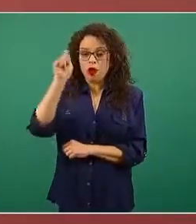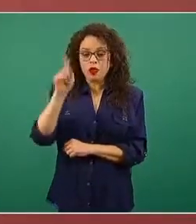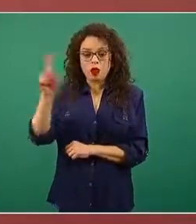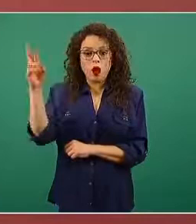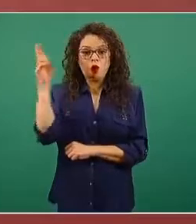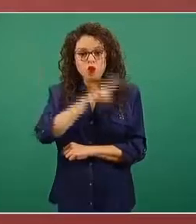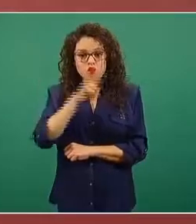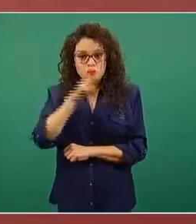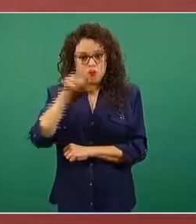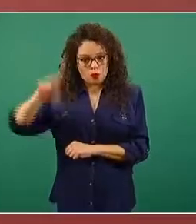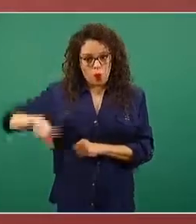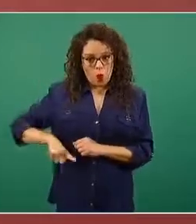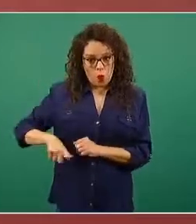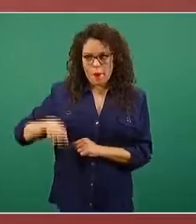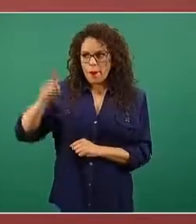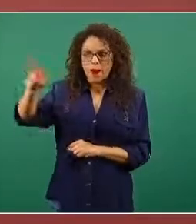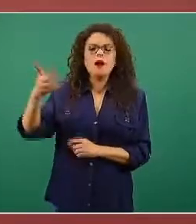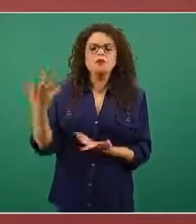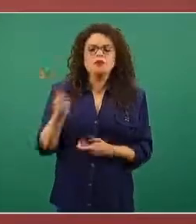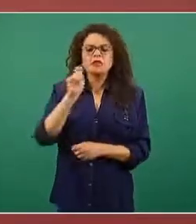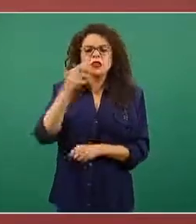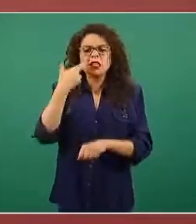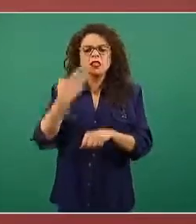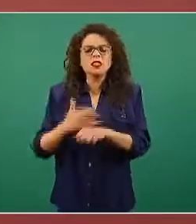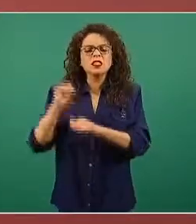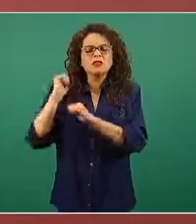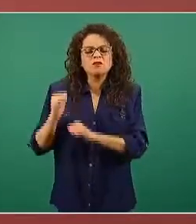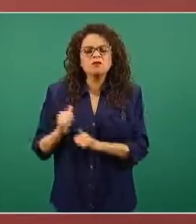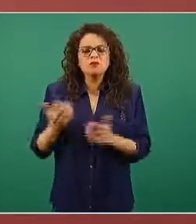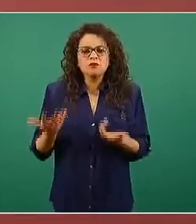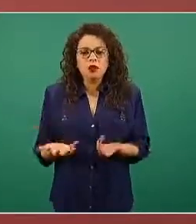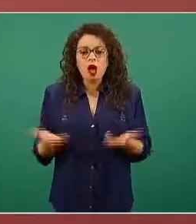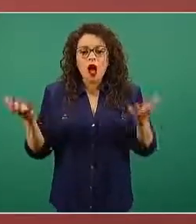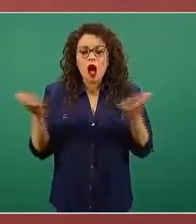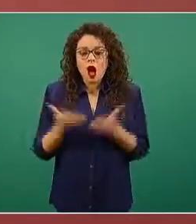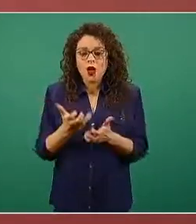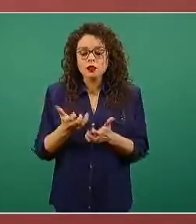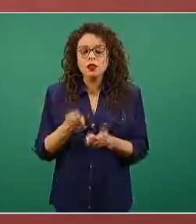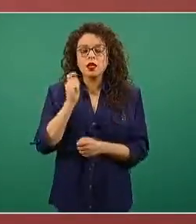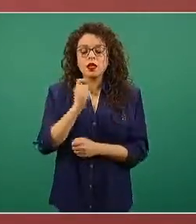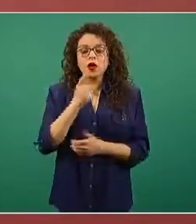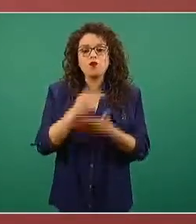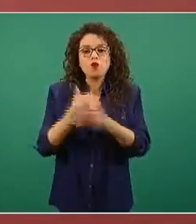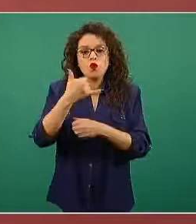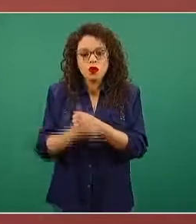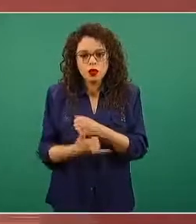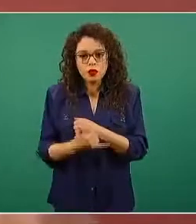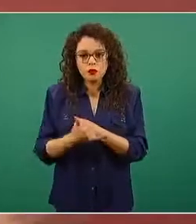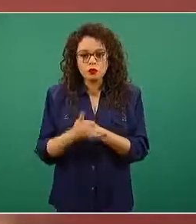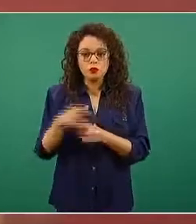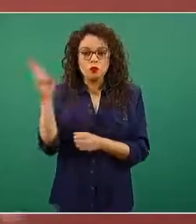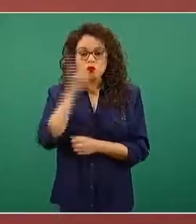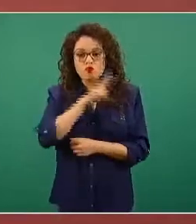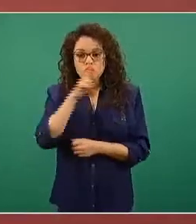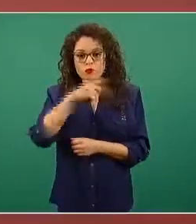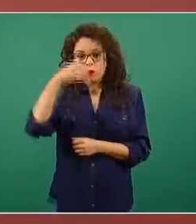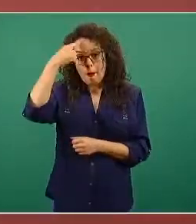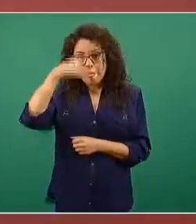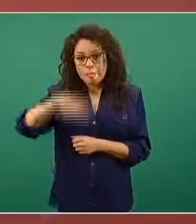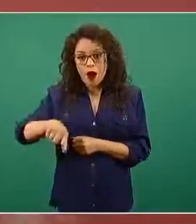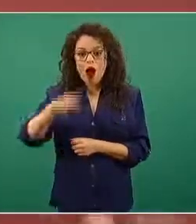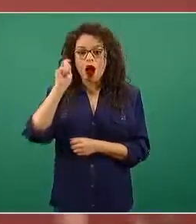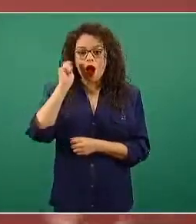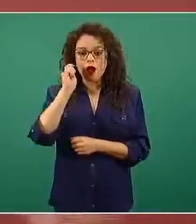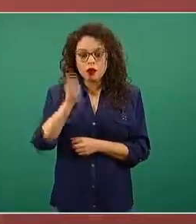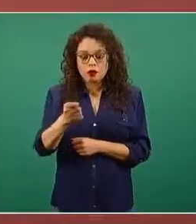encarga precisamente de vincular proyectos productivos rusos con el exterior o